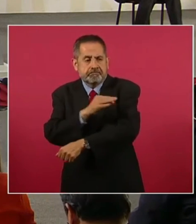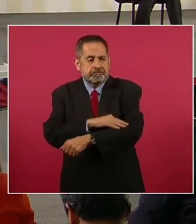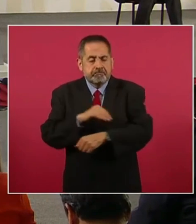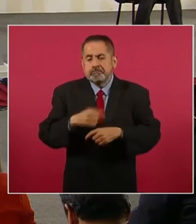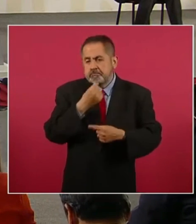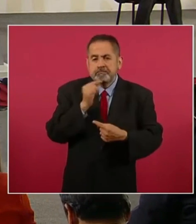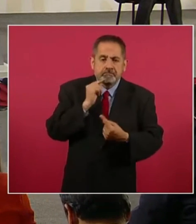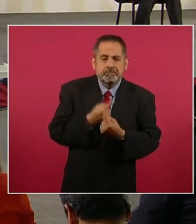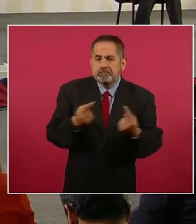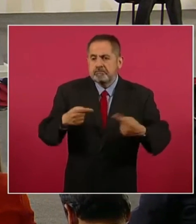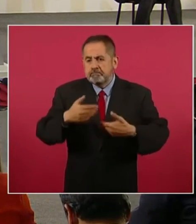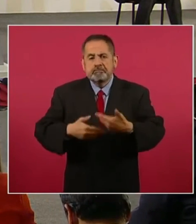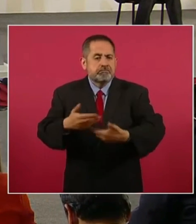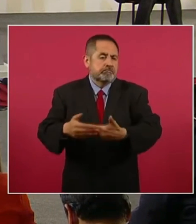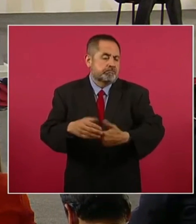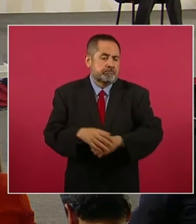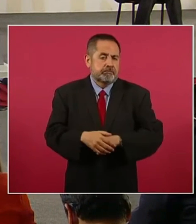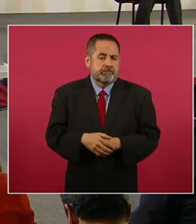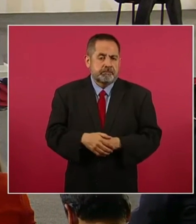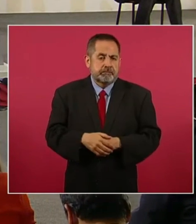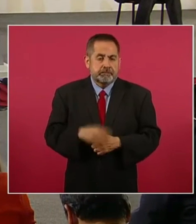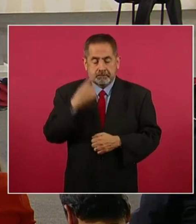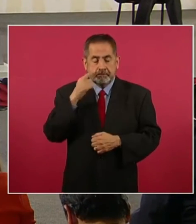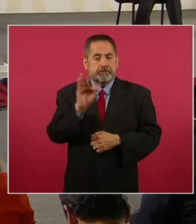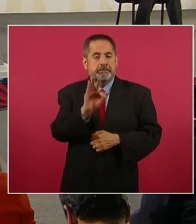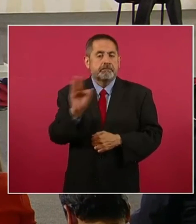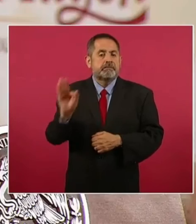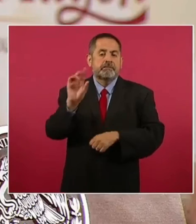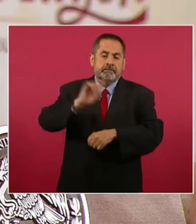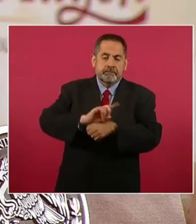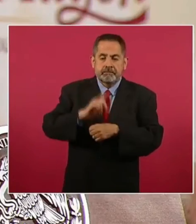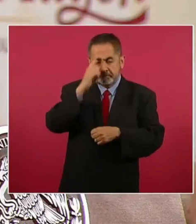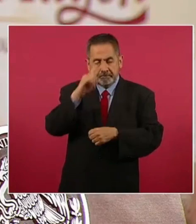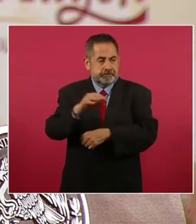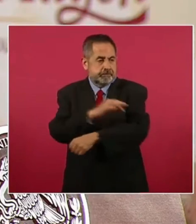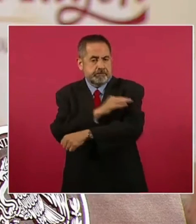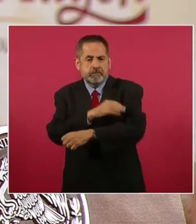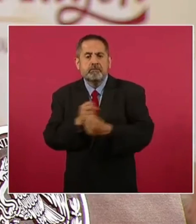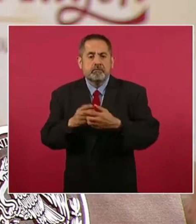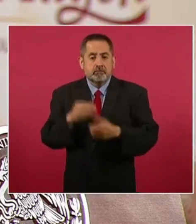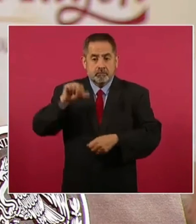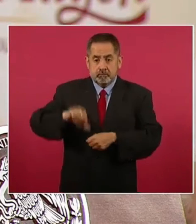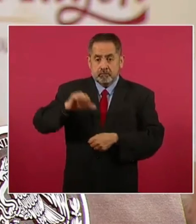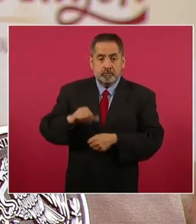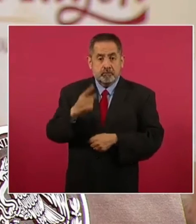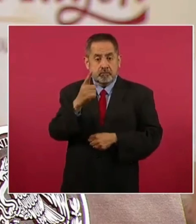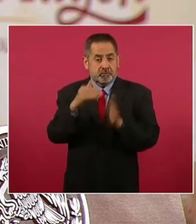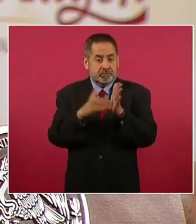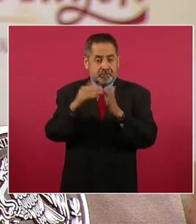a 11 años de edad. Lo último, el calendario de vacunación. Esta semana recibiremos otro 1.000.000 de dosis,